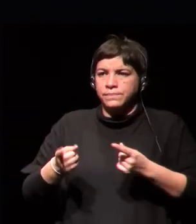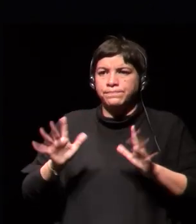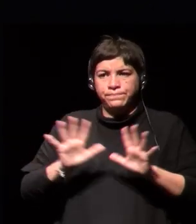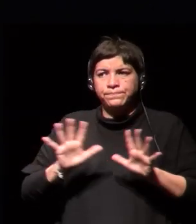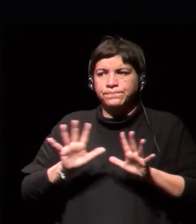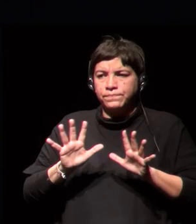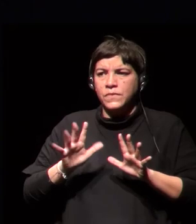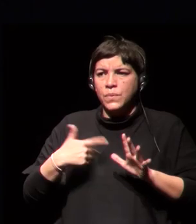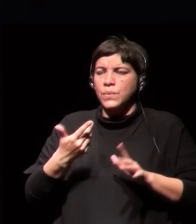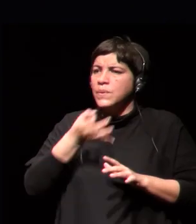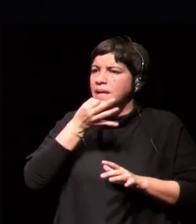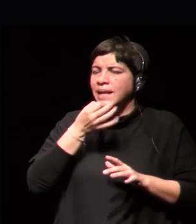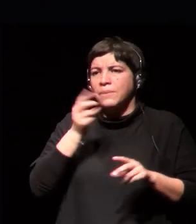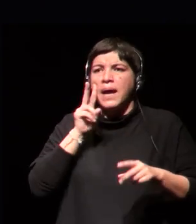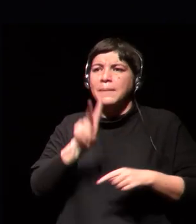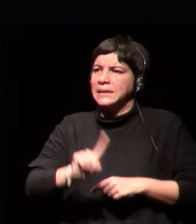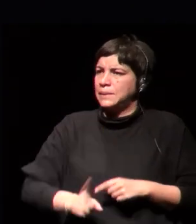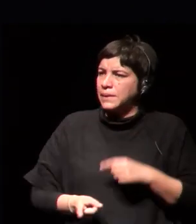¿no?